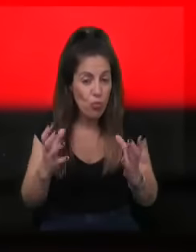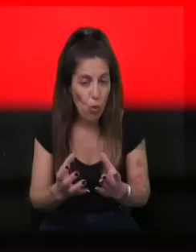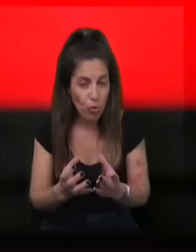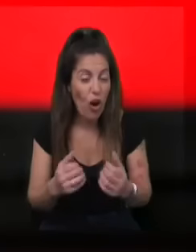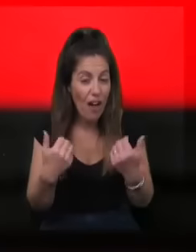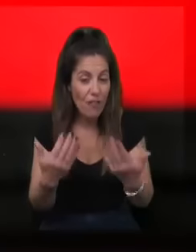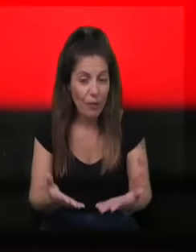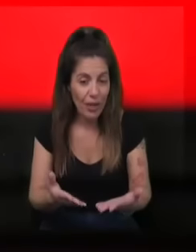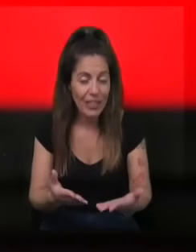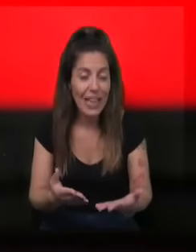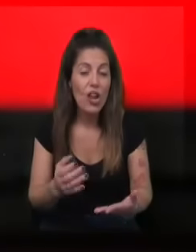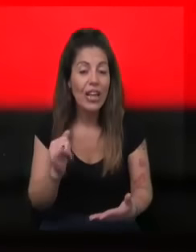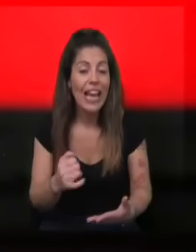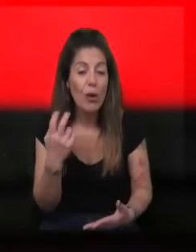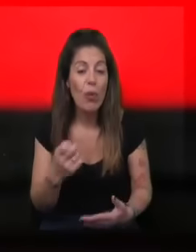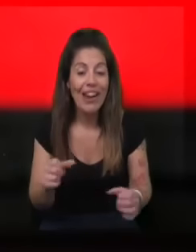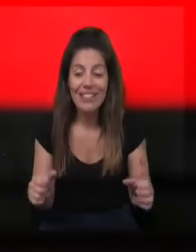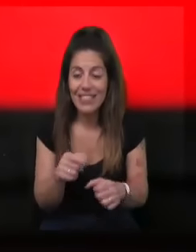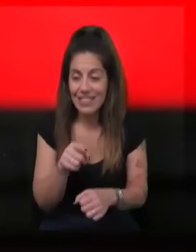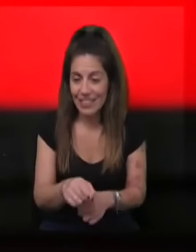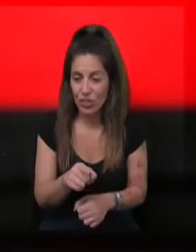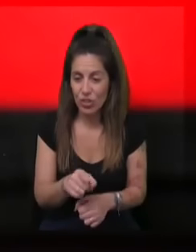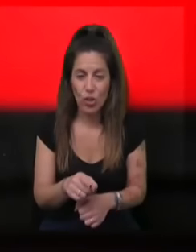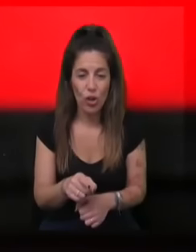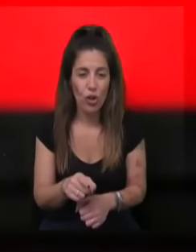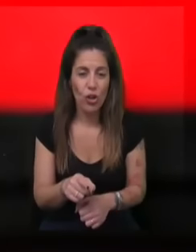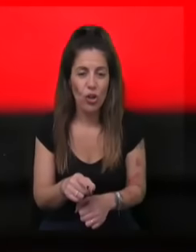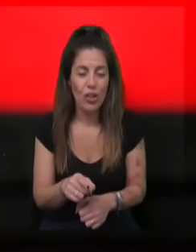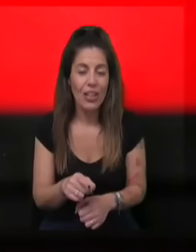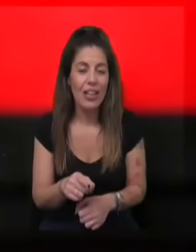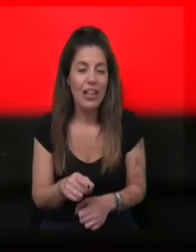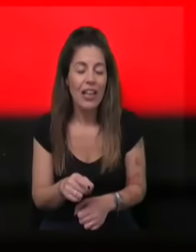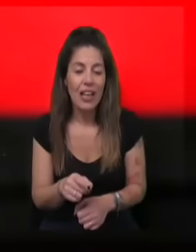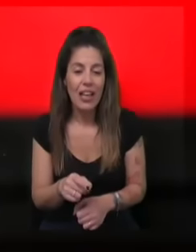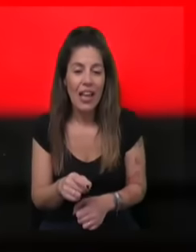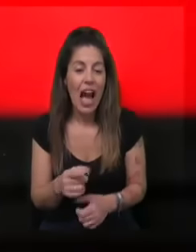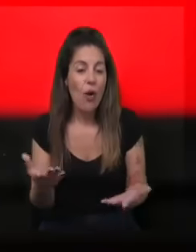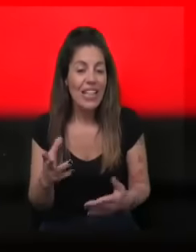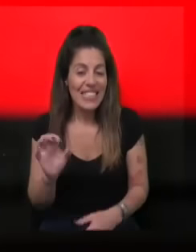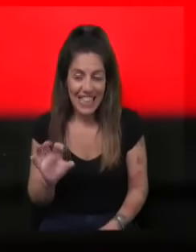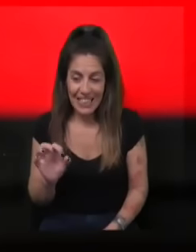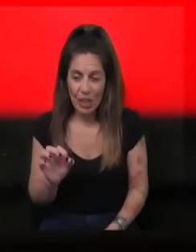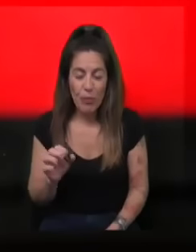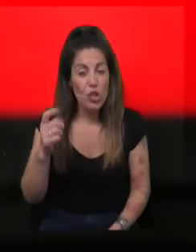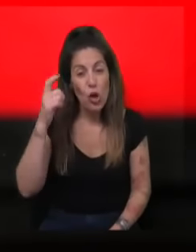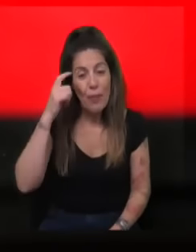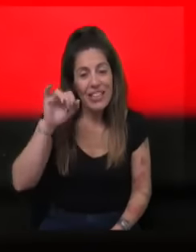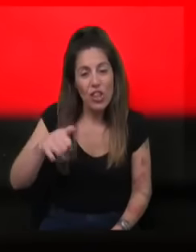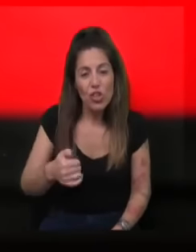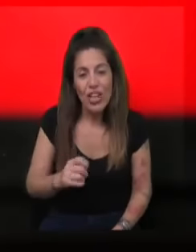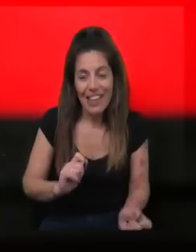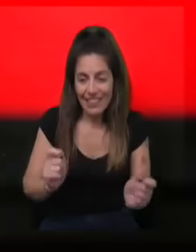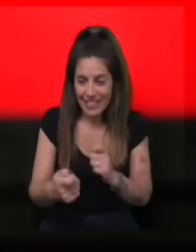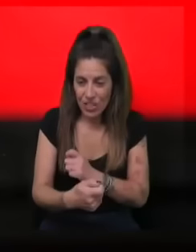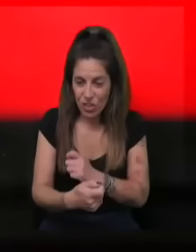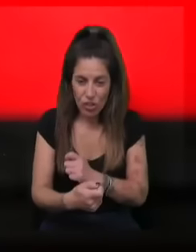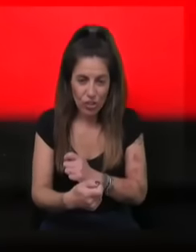favorable y lo que hay que tratar de hacer es eso yo a ver estamos en en septiembre yo estoy pensando ya en la